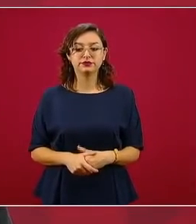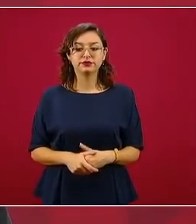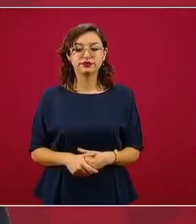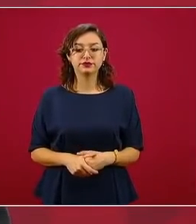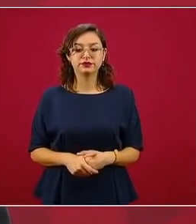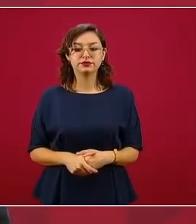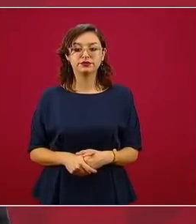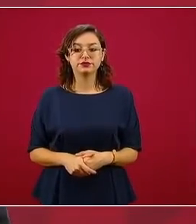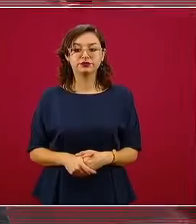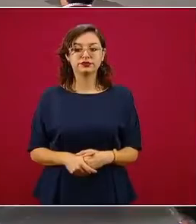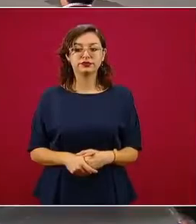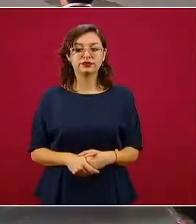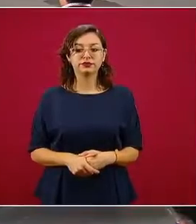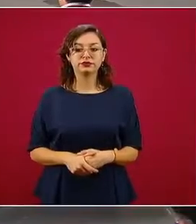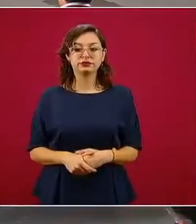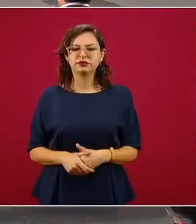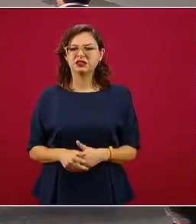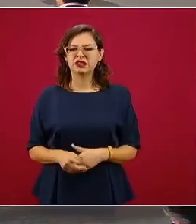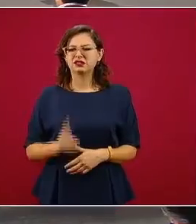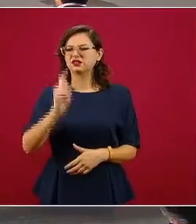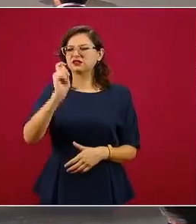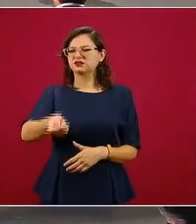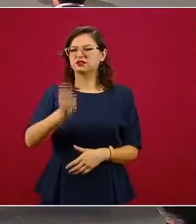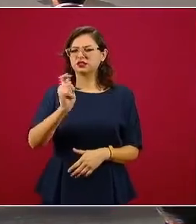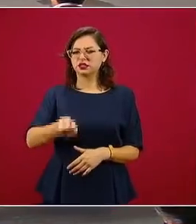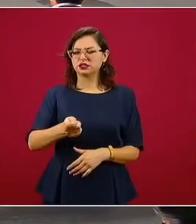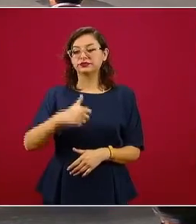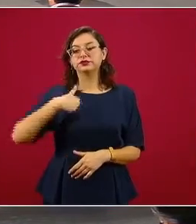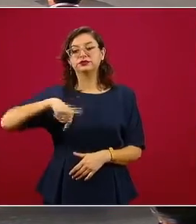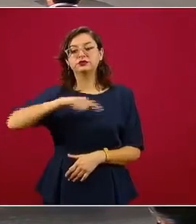es poner orden también